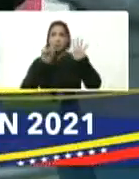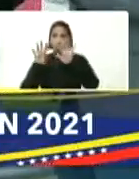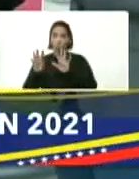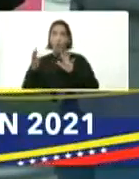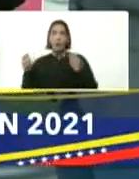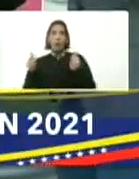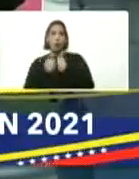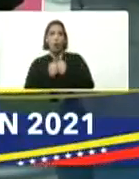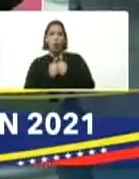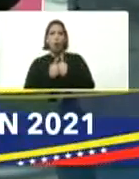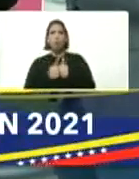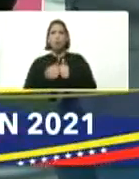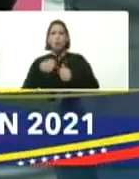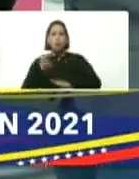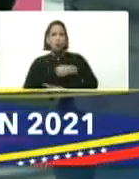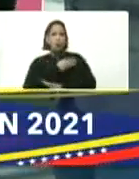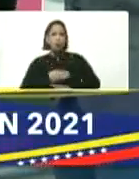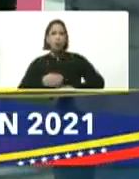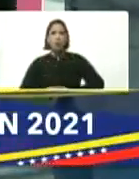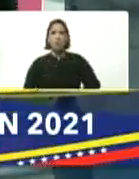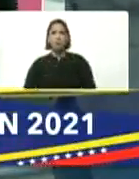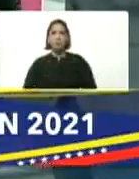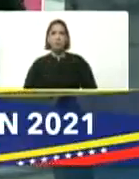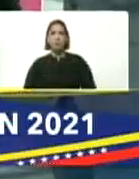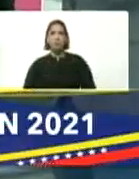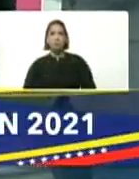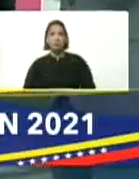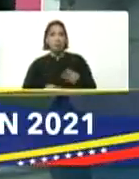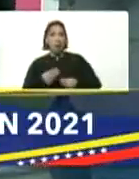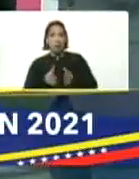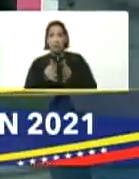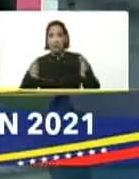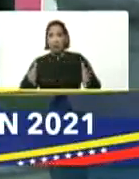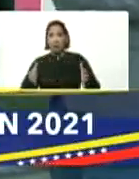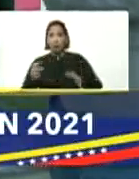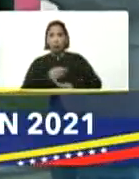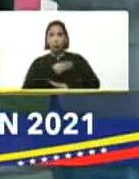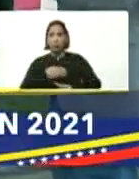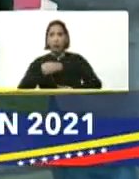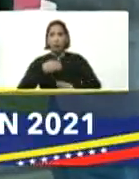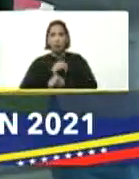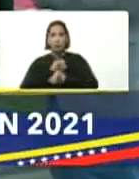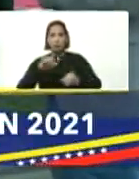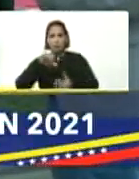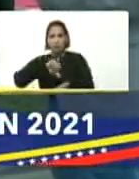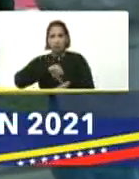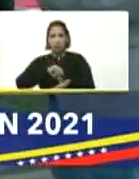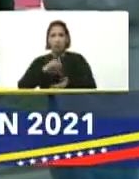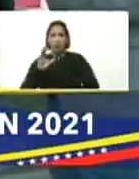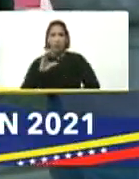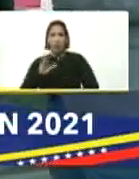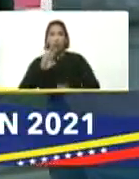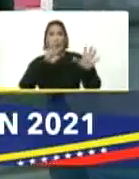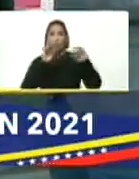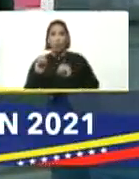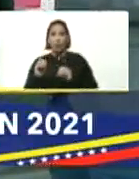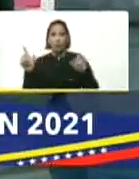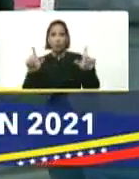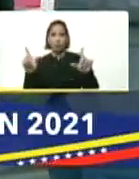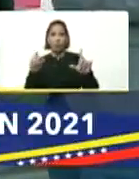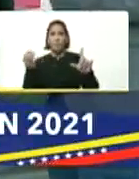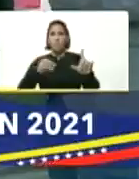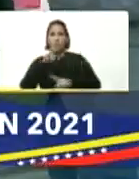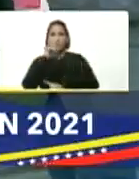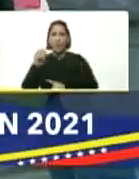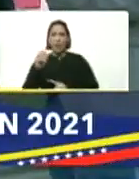Gaita Protesta, y bueno, después se viene y hace esa gran carrera que termina siendo aquí en Caracas. Mi papá hizo 90 telenovelas y más de 20